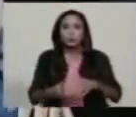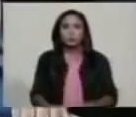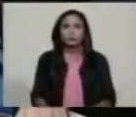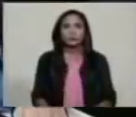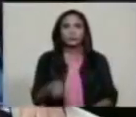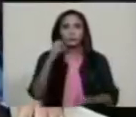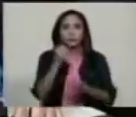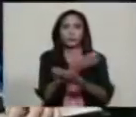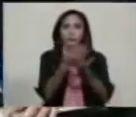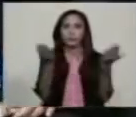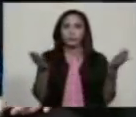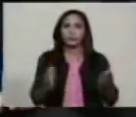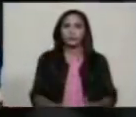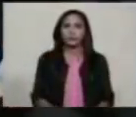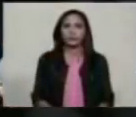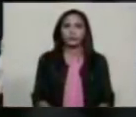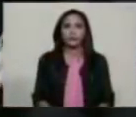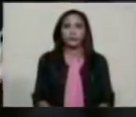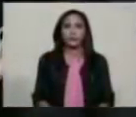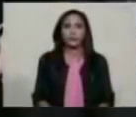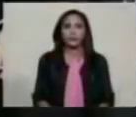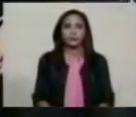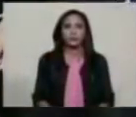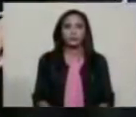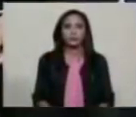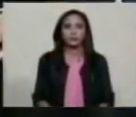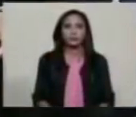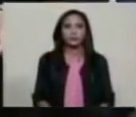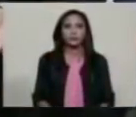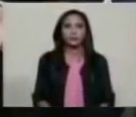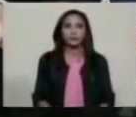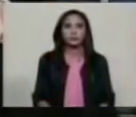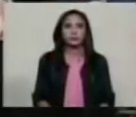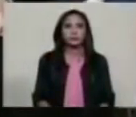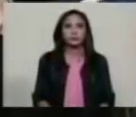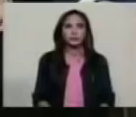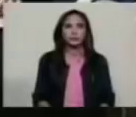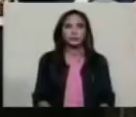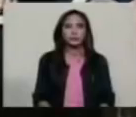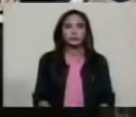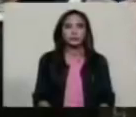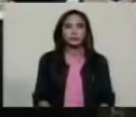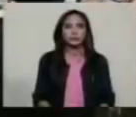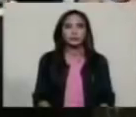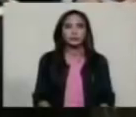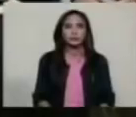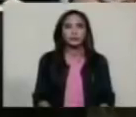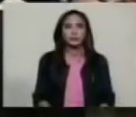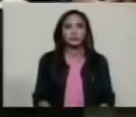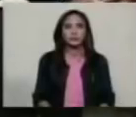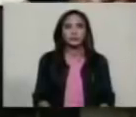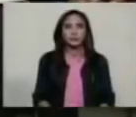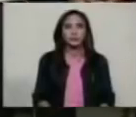Engineering, Huawei, Sunny Heavy, CNPC,